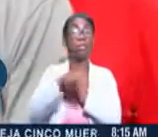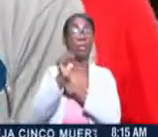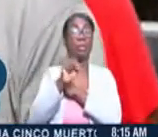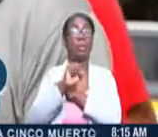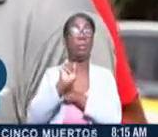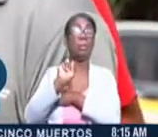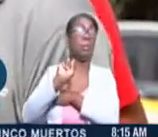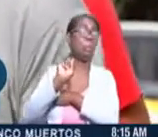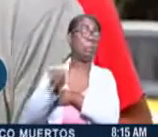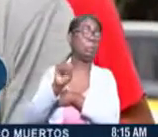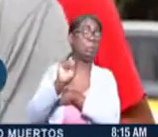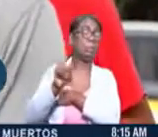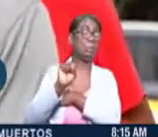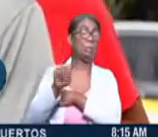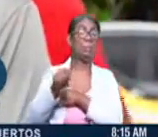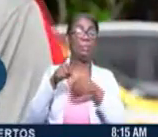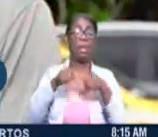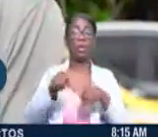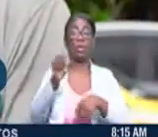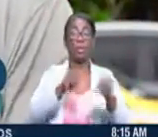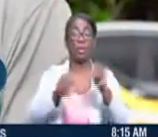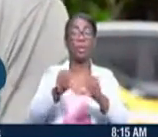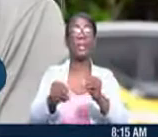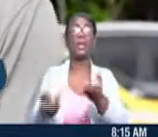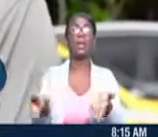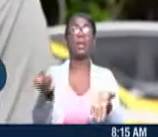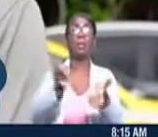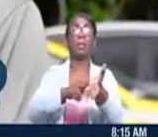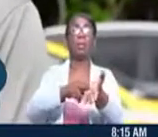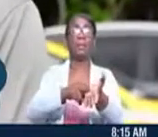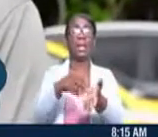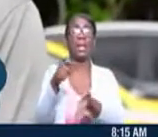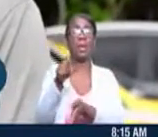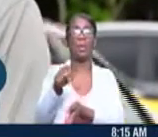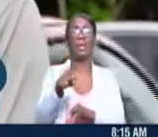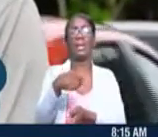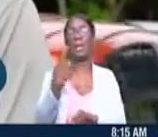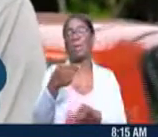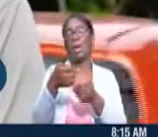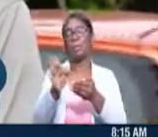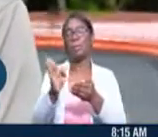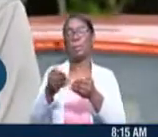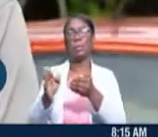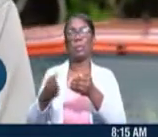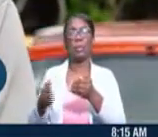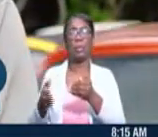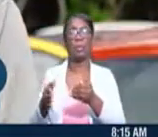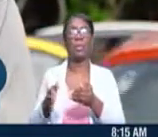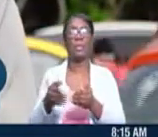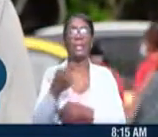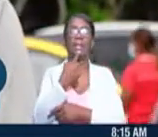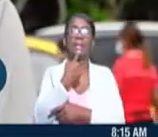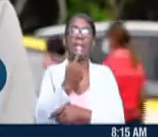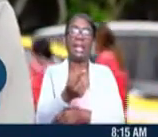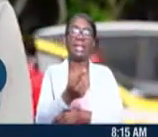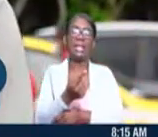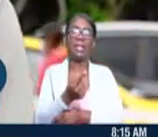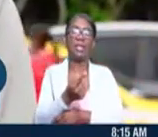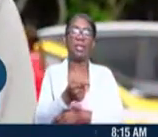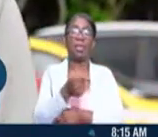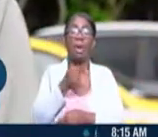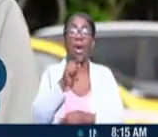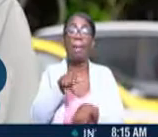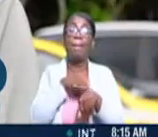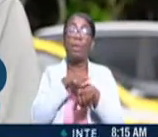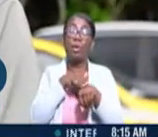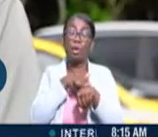más, ya hasta supermercados hemos multado, porque ellos nunca han dejado de abrir y siempre se les ha dicho y siempre estamos encima de ellos. Pero